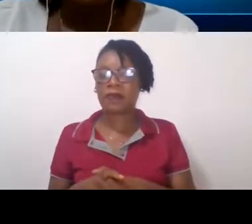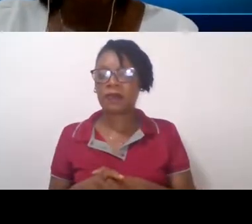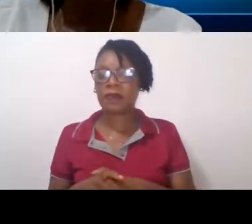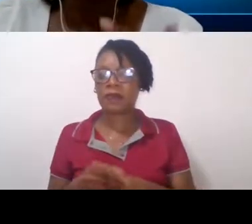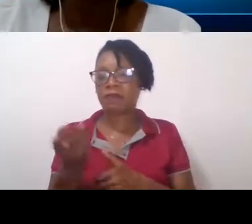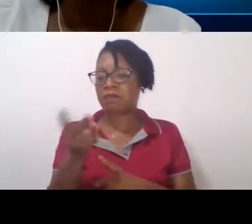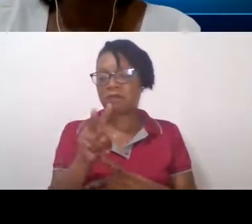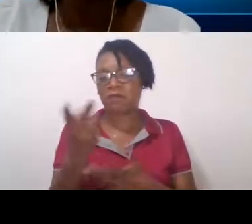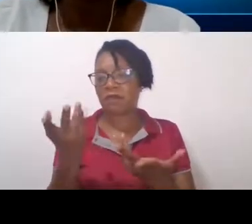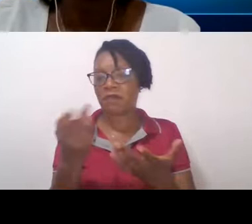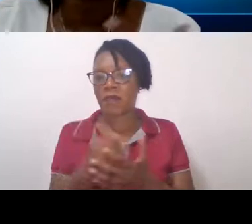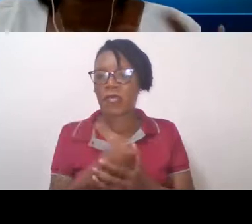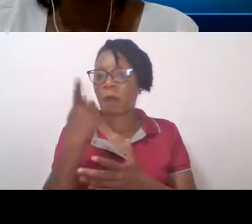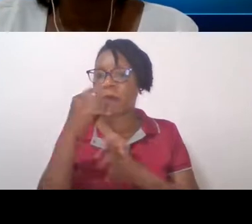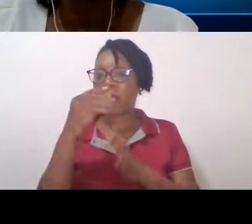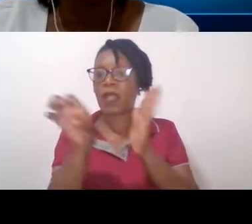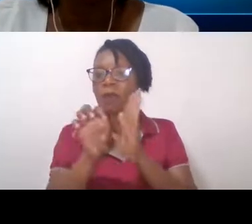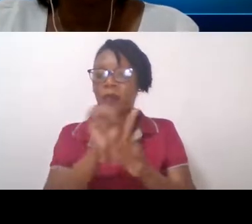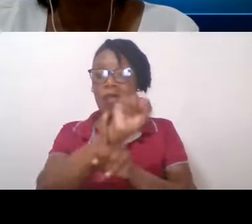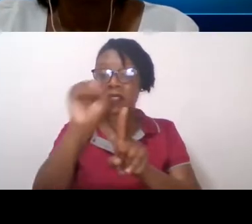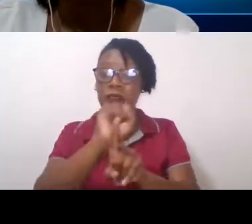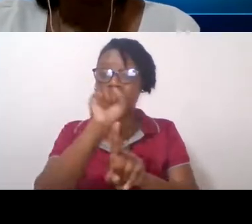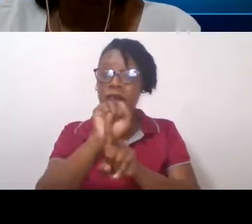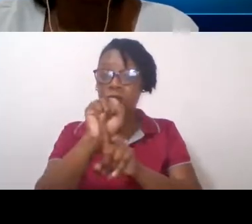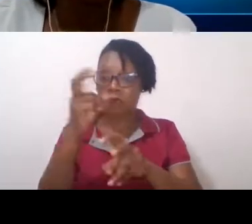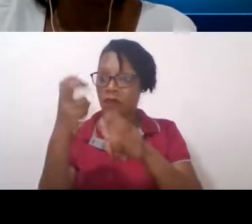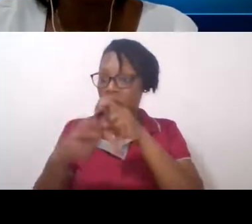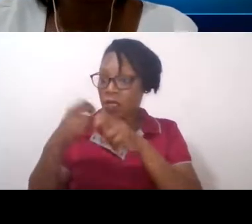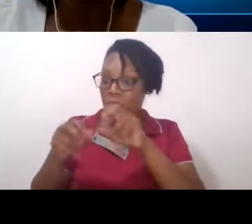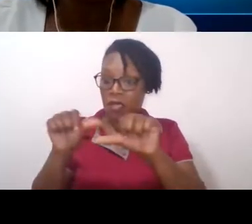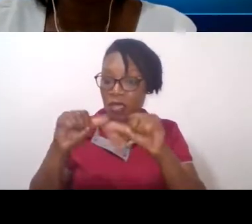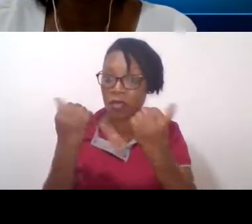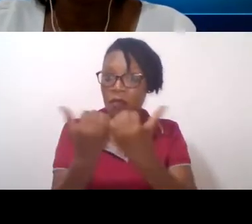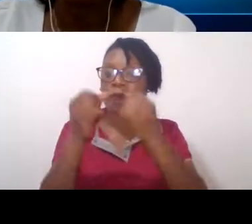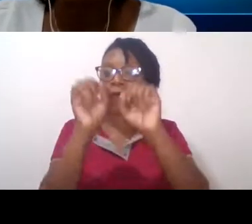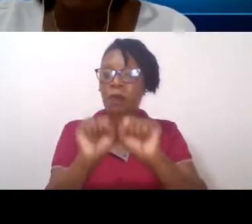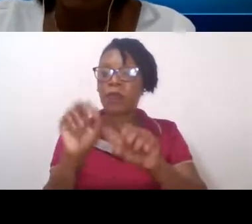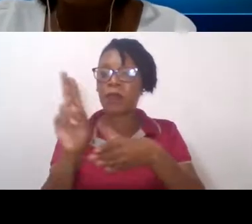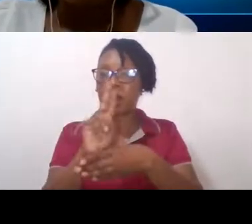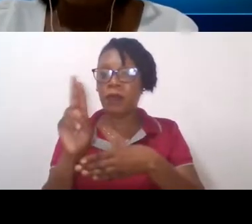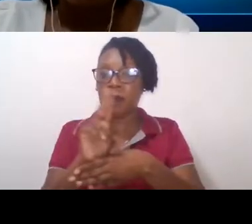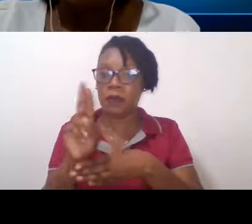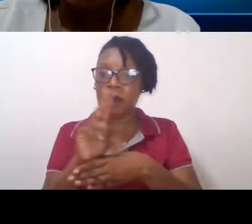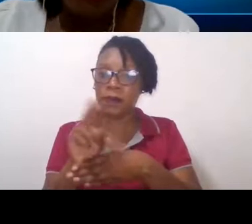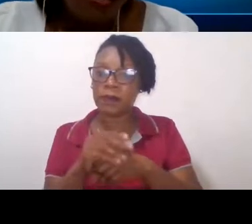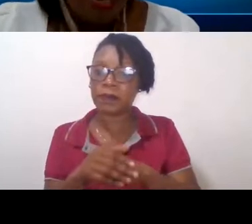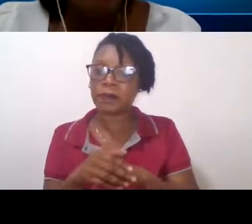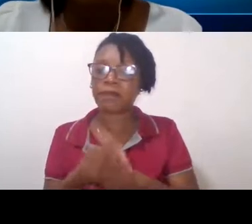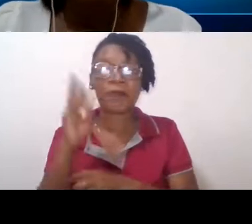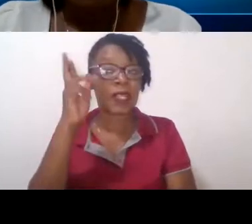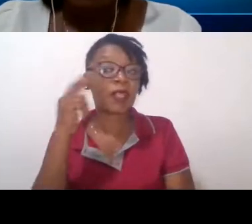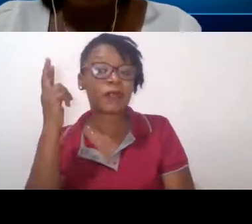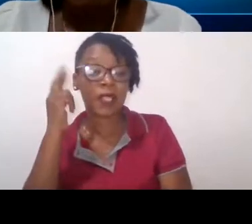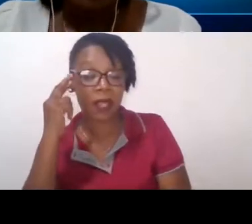por ejemplo, hubo una situación de conflicto en el aula, podemos utilizarlo como una forma de, como les dije,